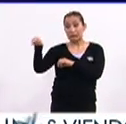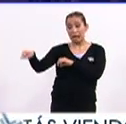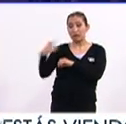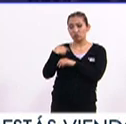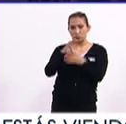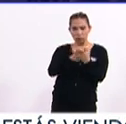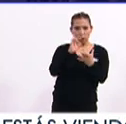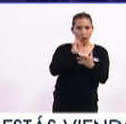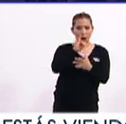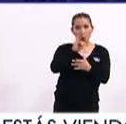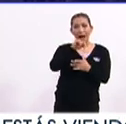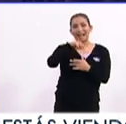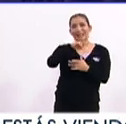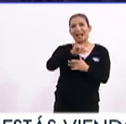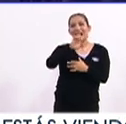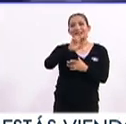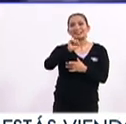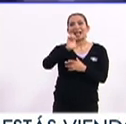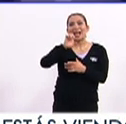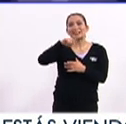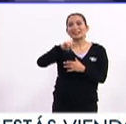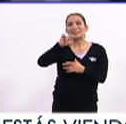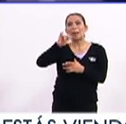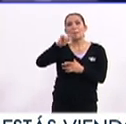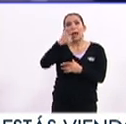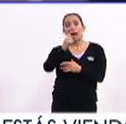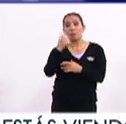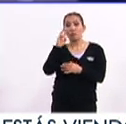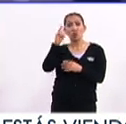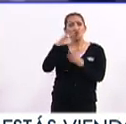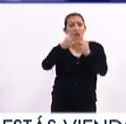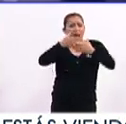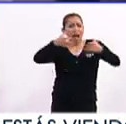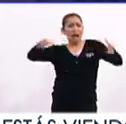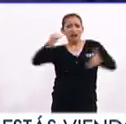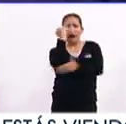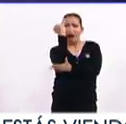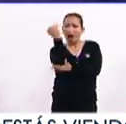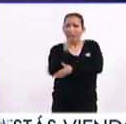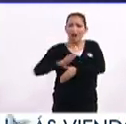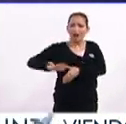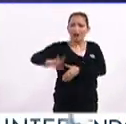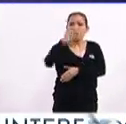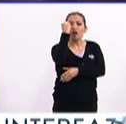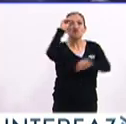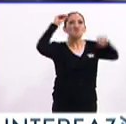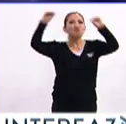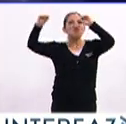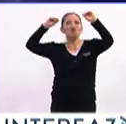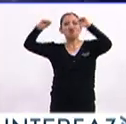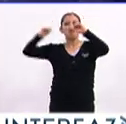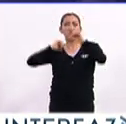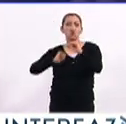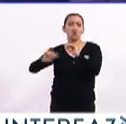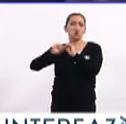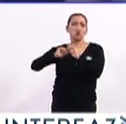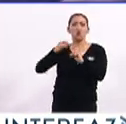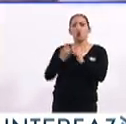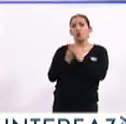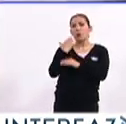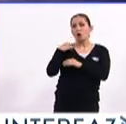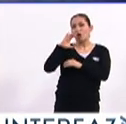y su esposa Joaquina Sainz Trápaga, que destaca por sus amplios jardines y una hermosa decoración de estilo